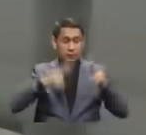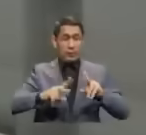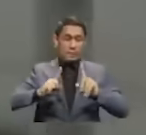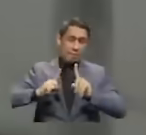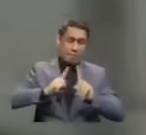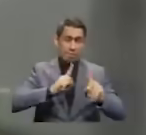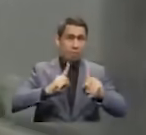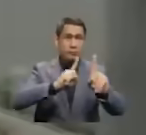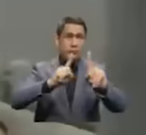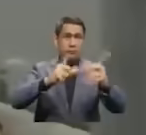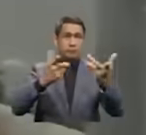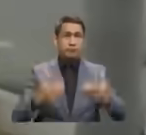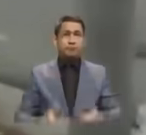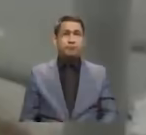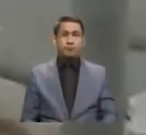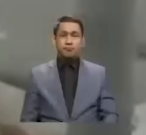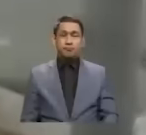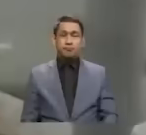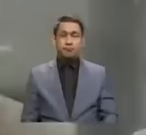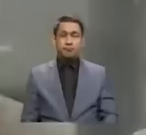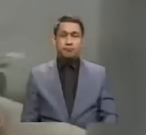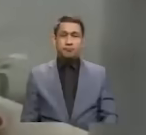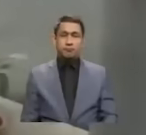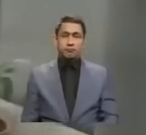allá en la esquina donde está una panadería, ahí lo cogieron al mano.